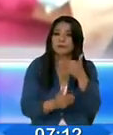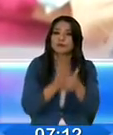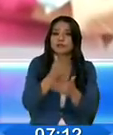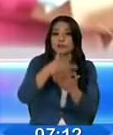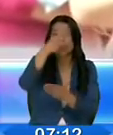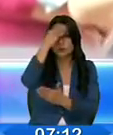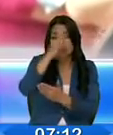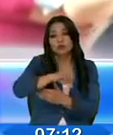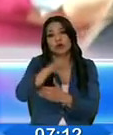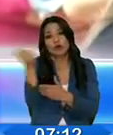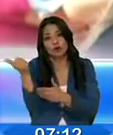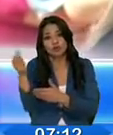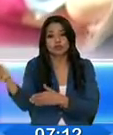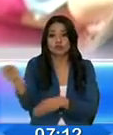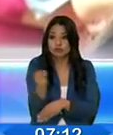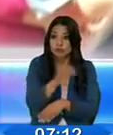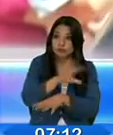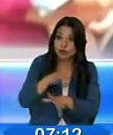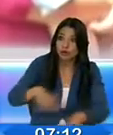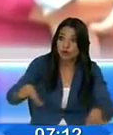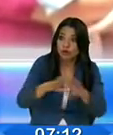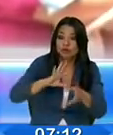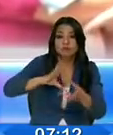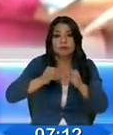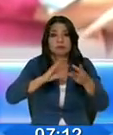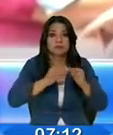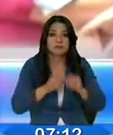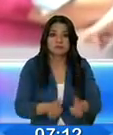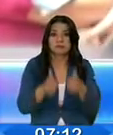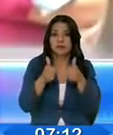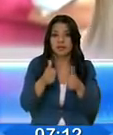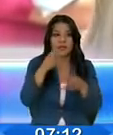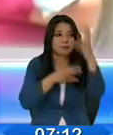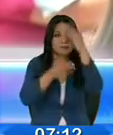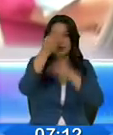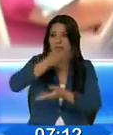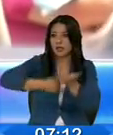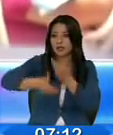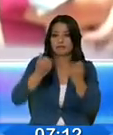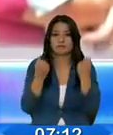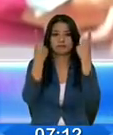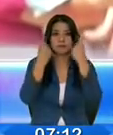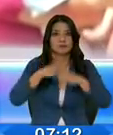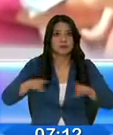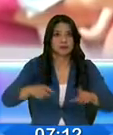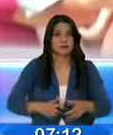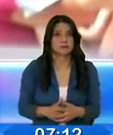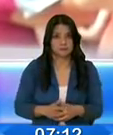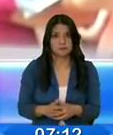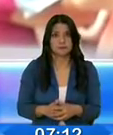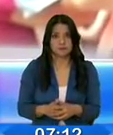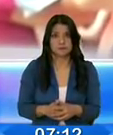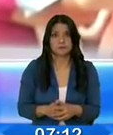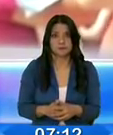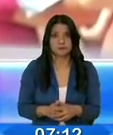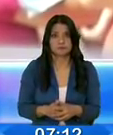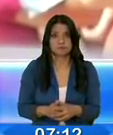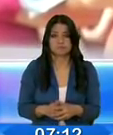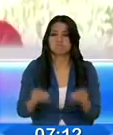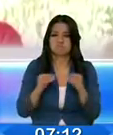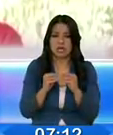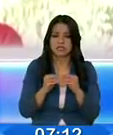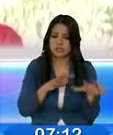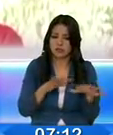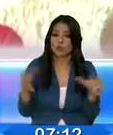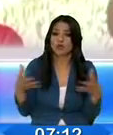ya vienen otros agricultores y también se adhieren otras asociaciones y terminan comprendiendo algo, que unidos logran muchas más cosas que